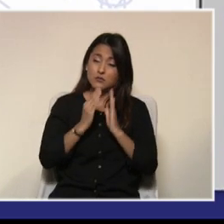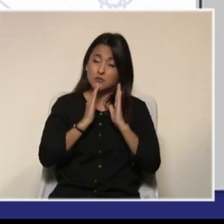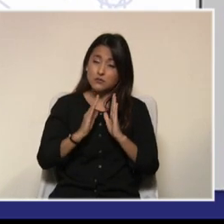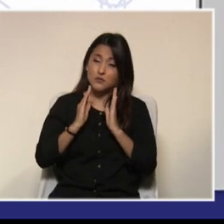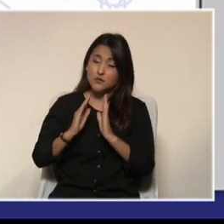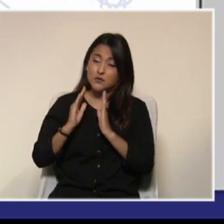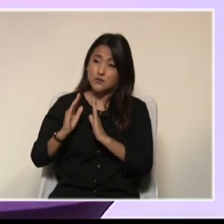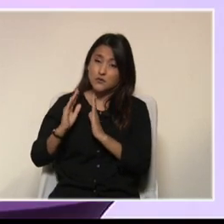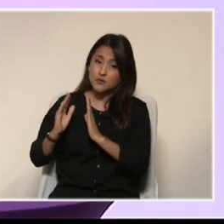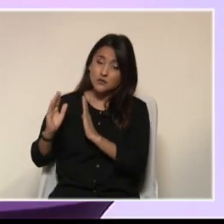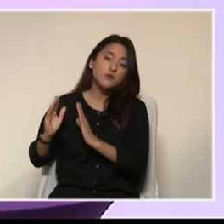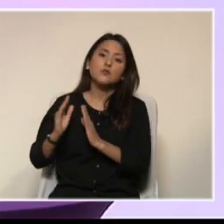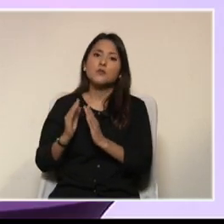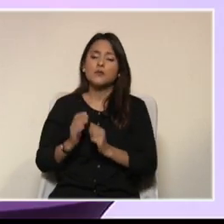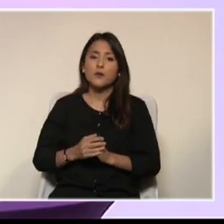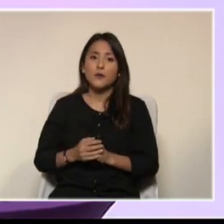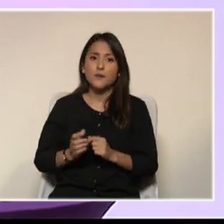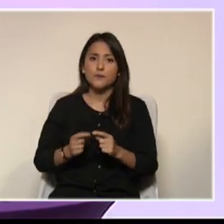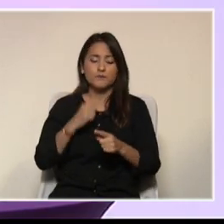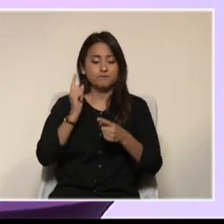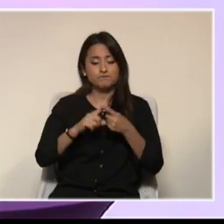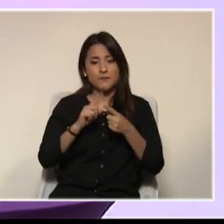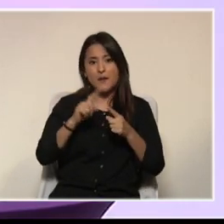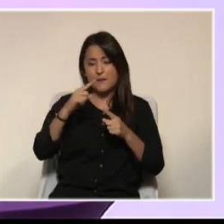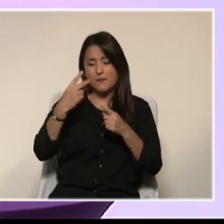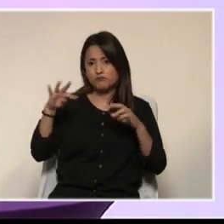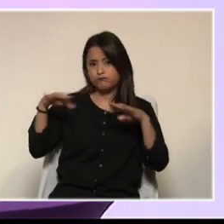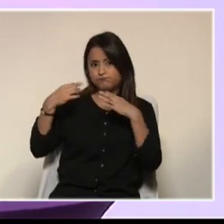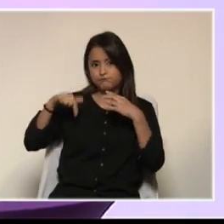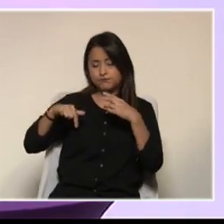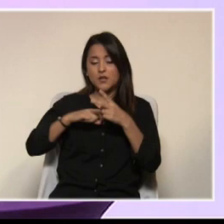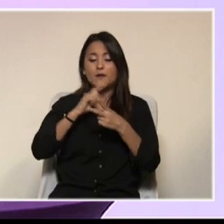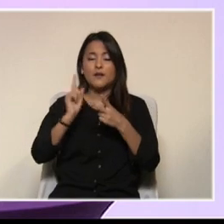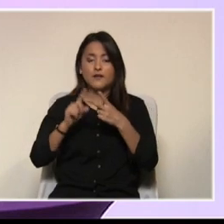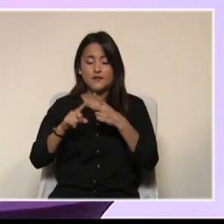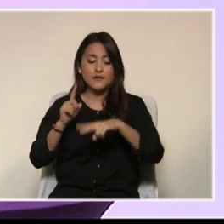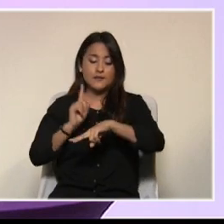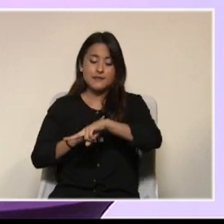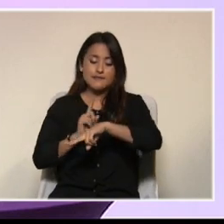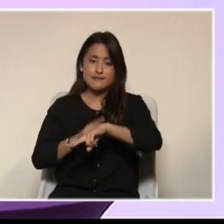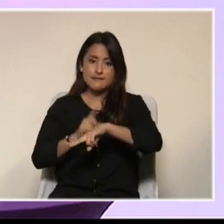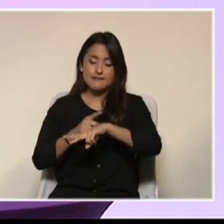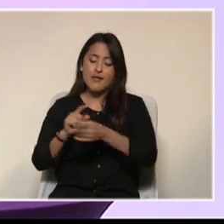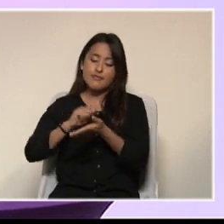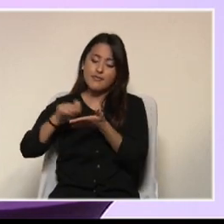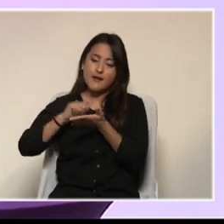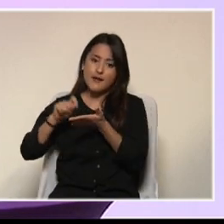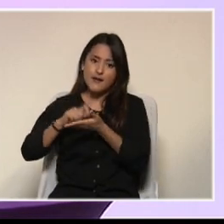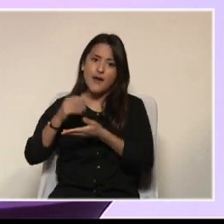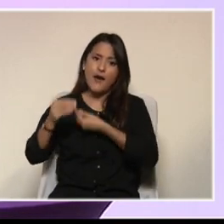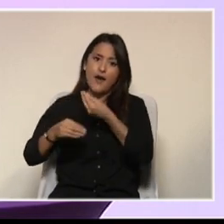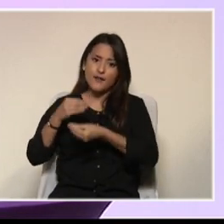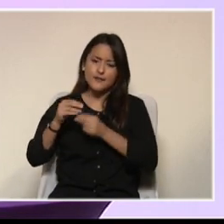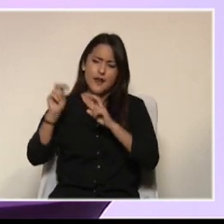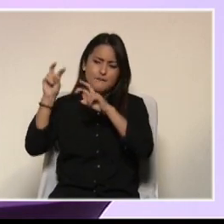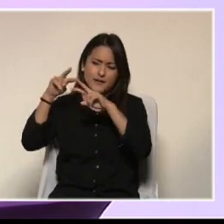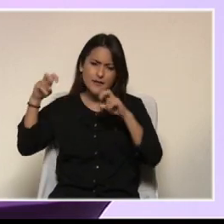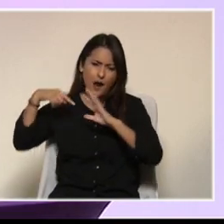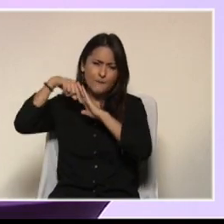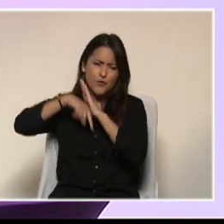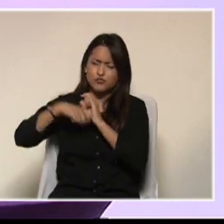prestar atención a la clase y ese momento de realizar las actividades. Son dos etapas distintas, ¿ok?